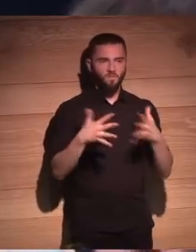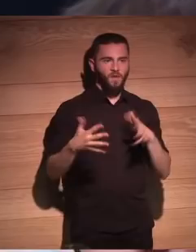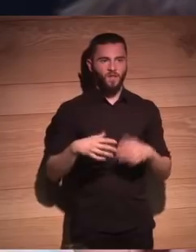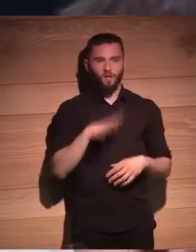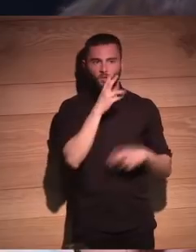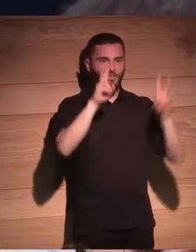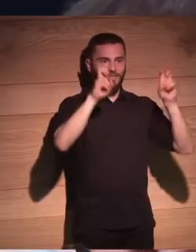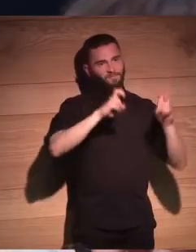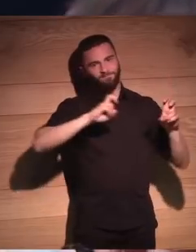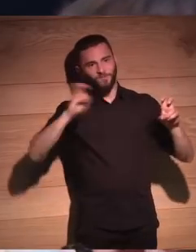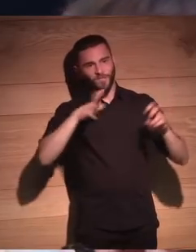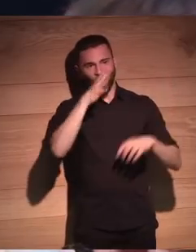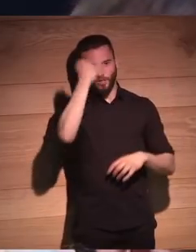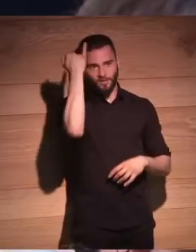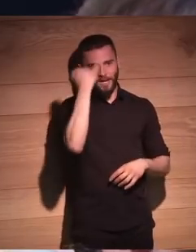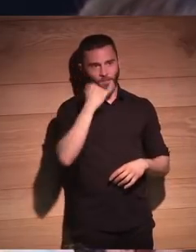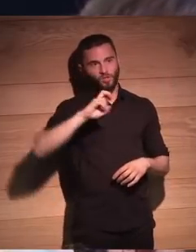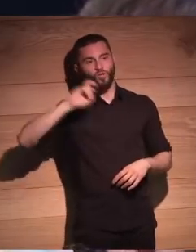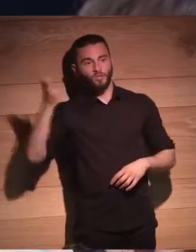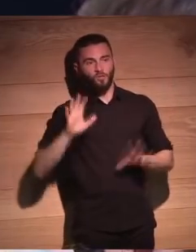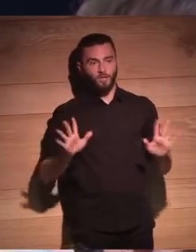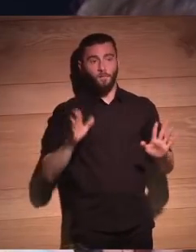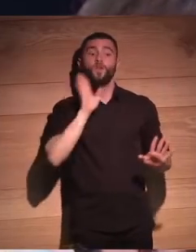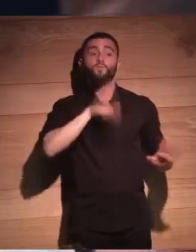tema porque Harry Potter es otra cosa. Pero mola